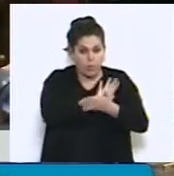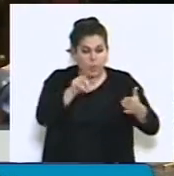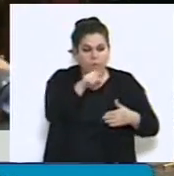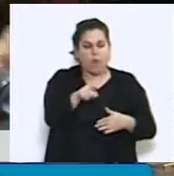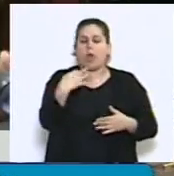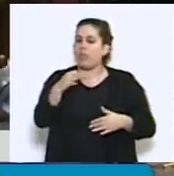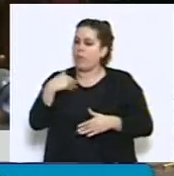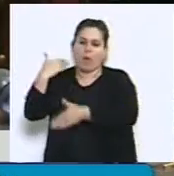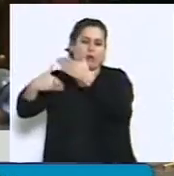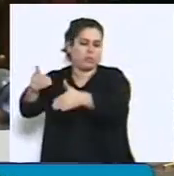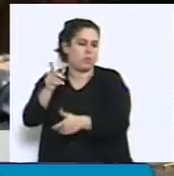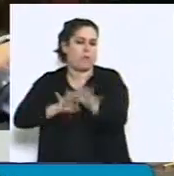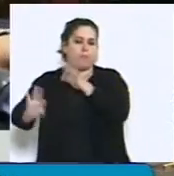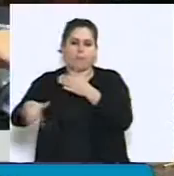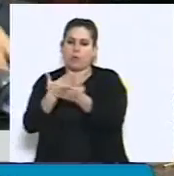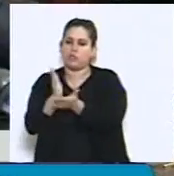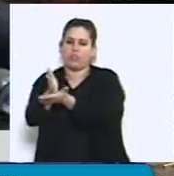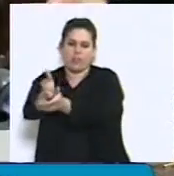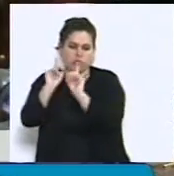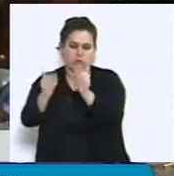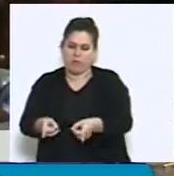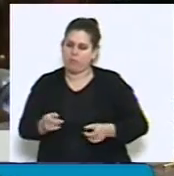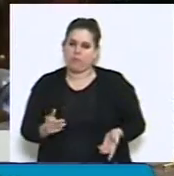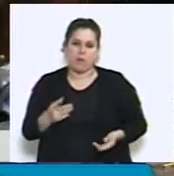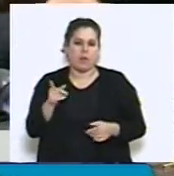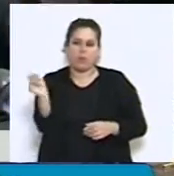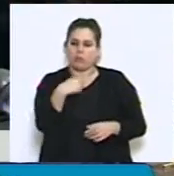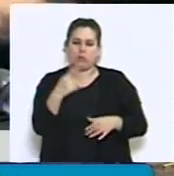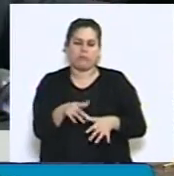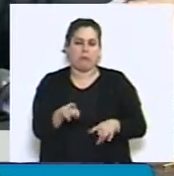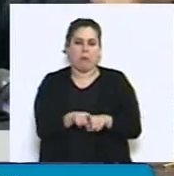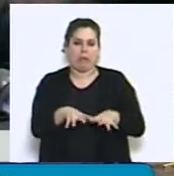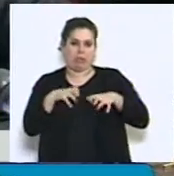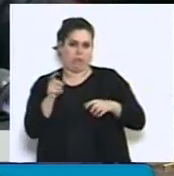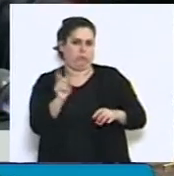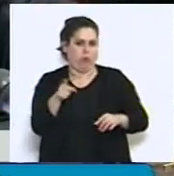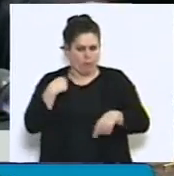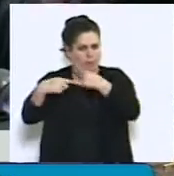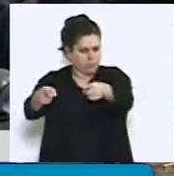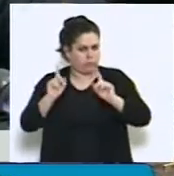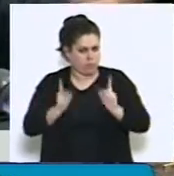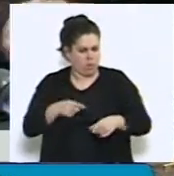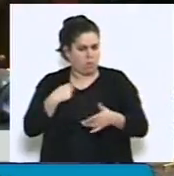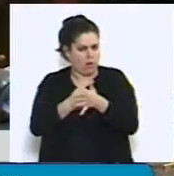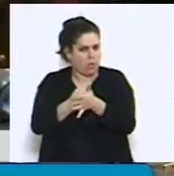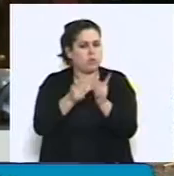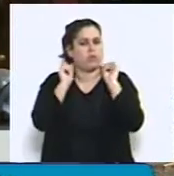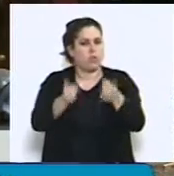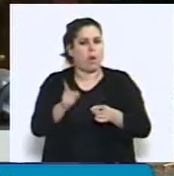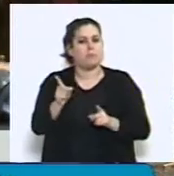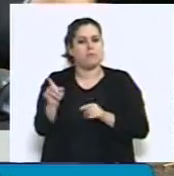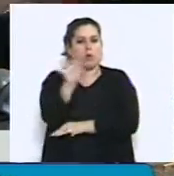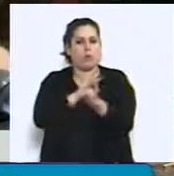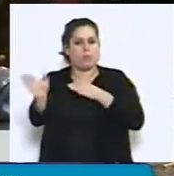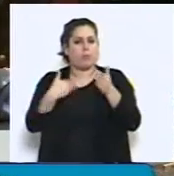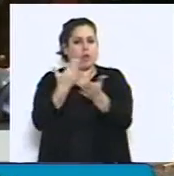esta política, y no tengo duda que no daremos un paso atrás y seguiremos sosteniendo aquel proyecto que dio